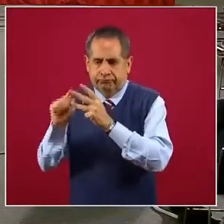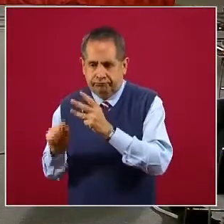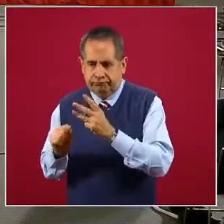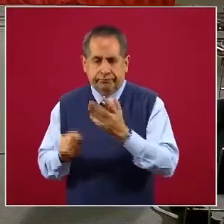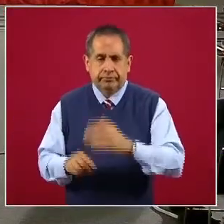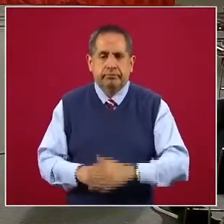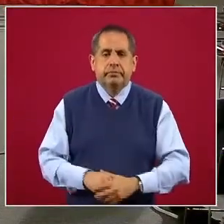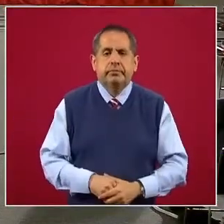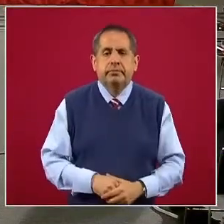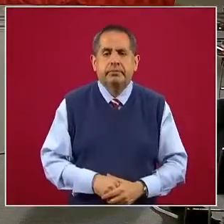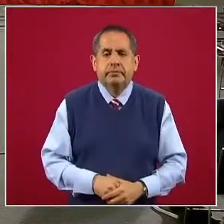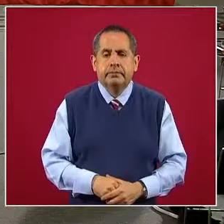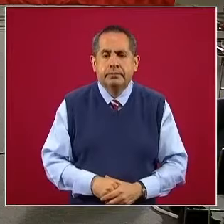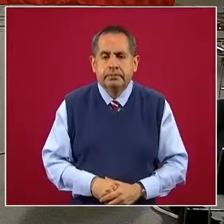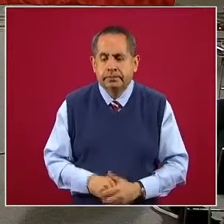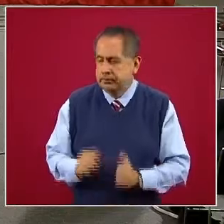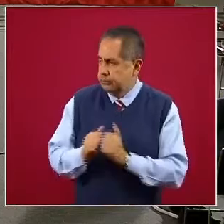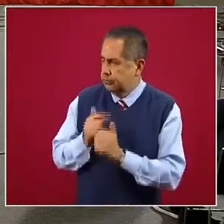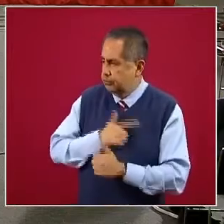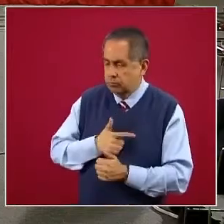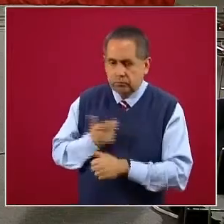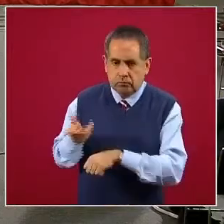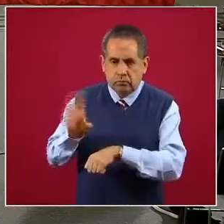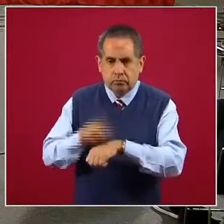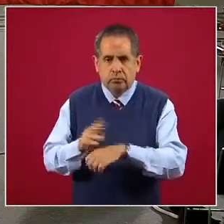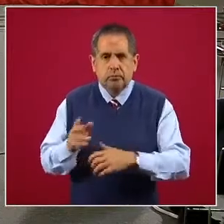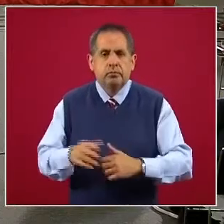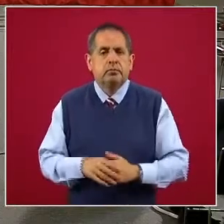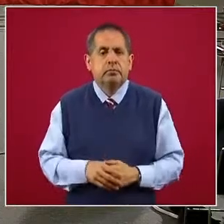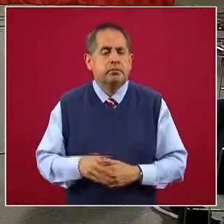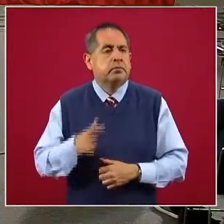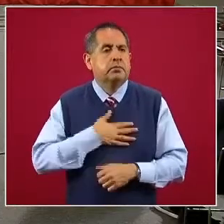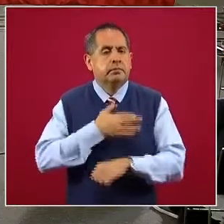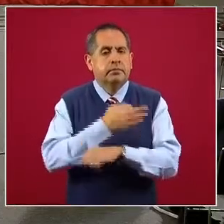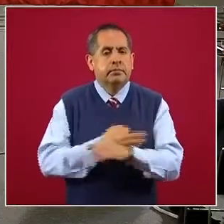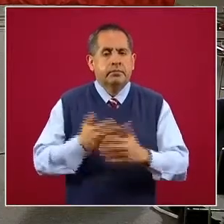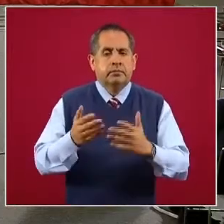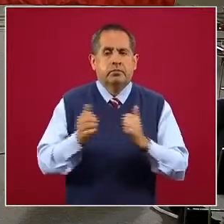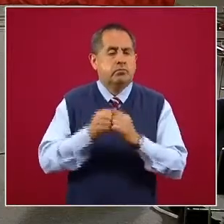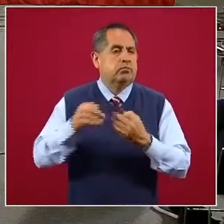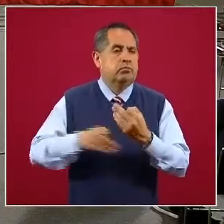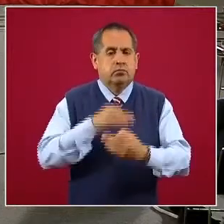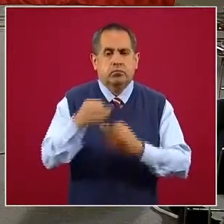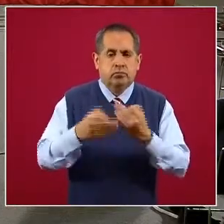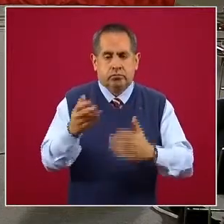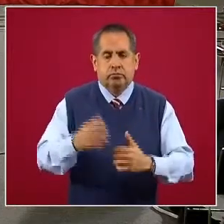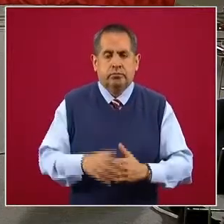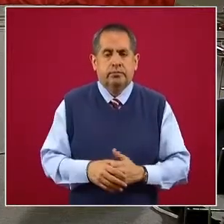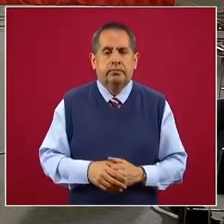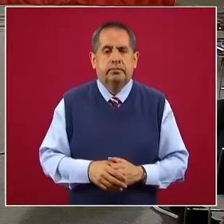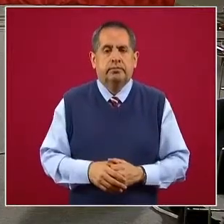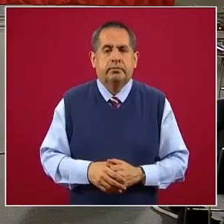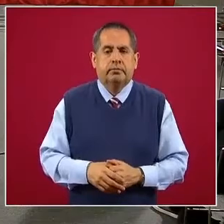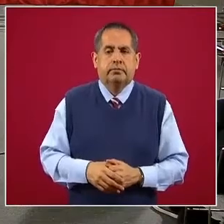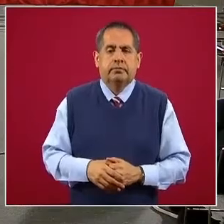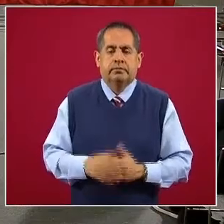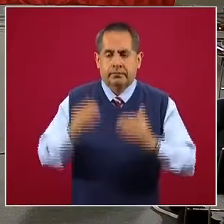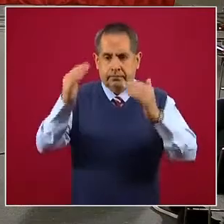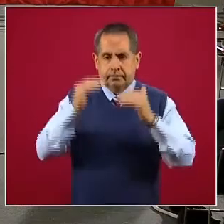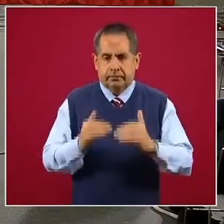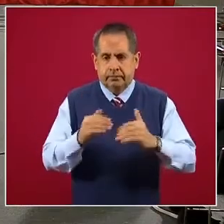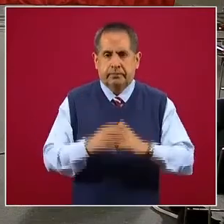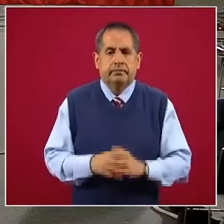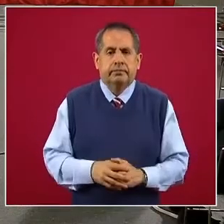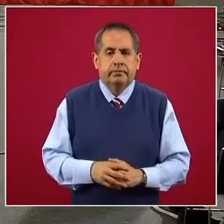seleccionados. Con mucho gusto y con su permiso, señor subsecretario. Muy buenas tardes con todas y con todos. Pasemos, por favor, a la